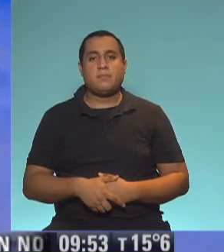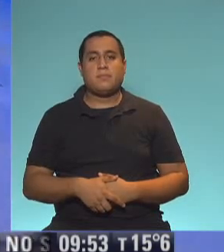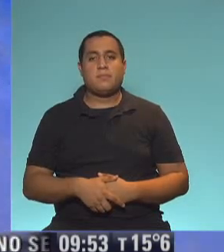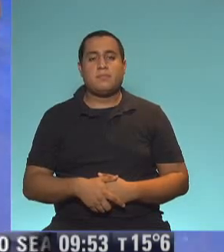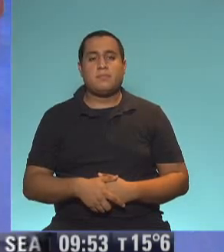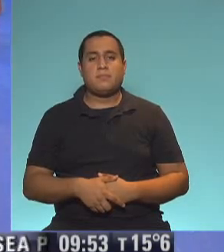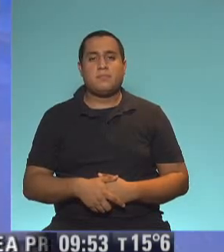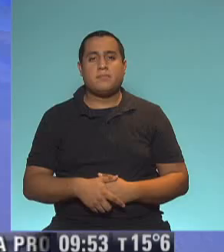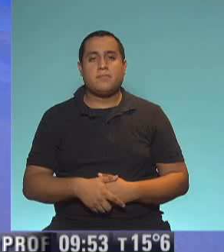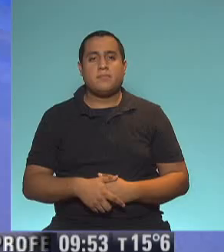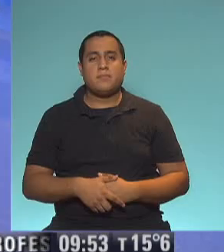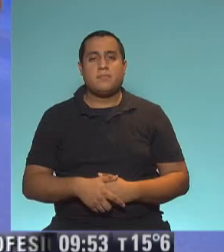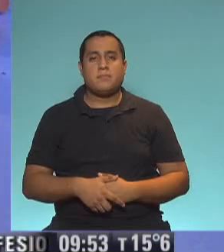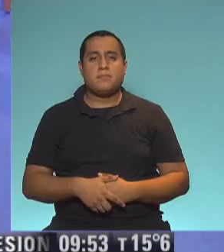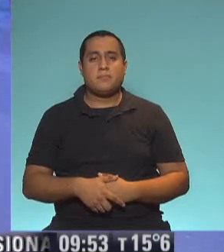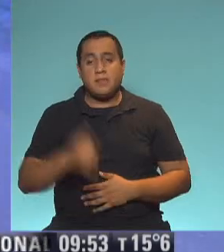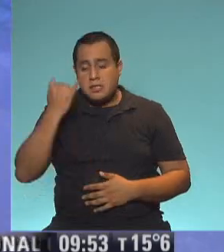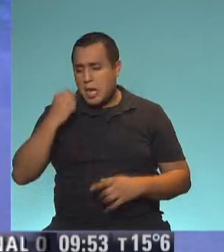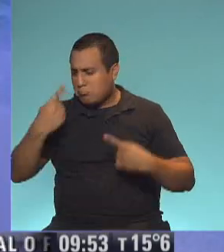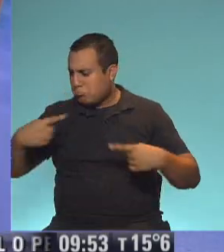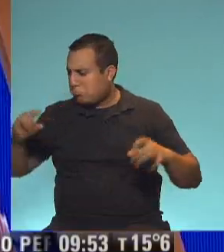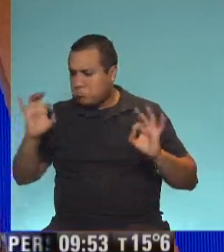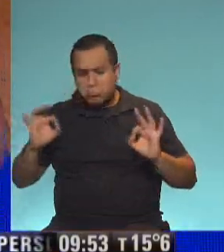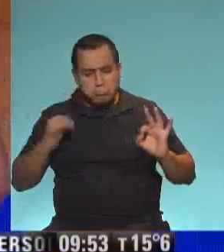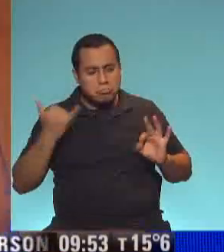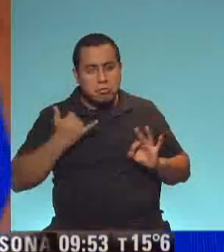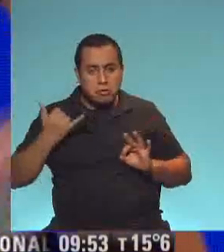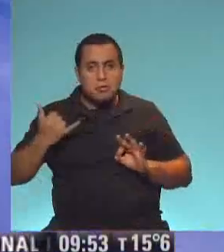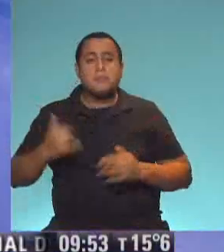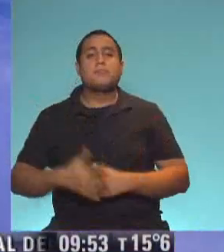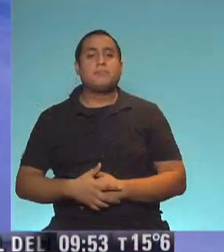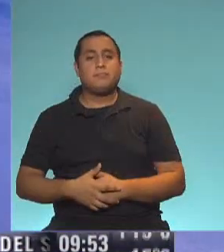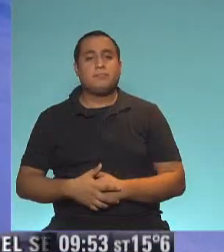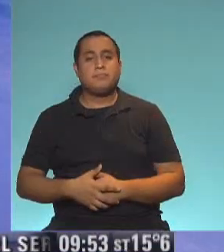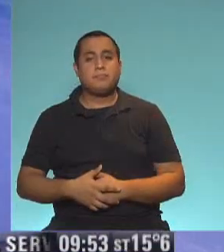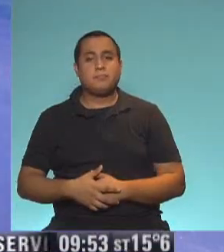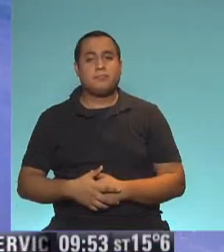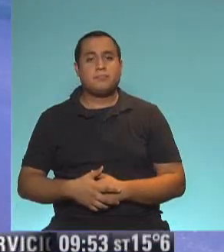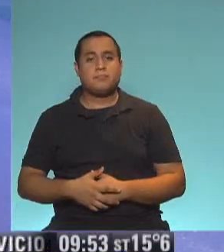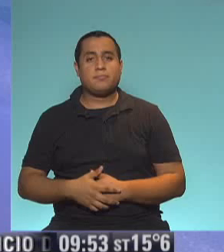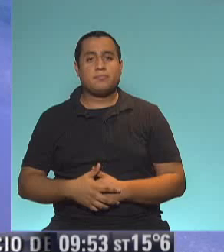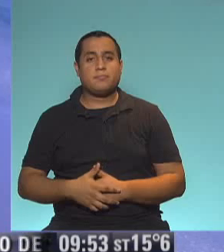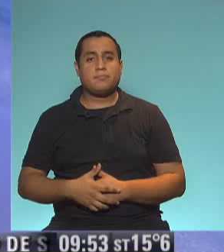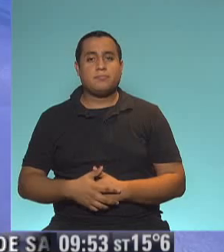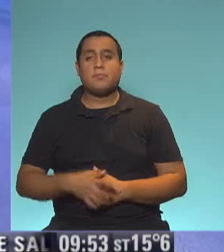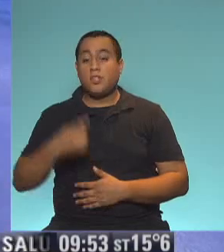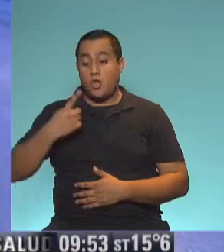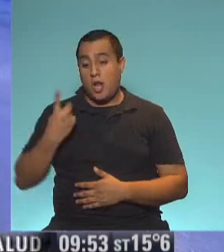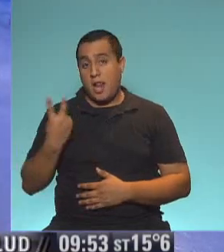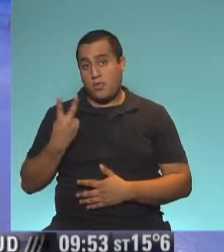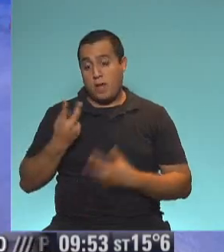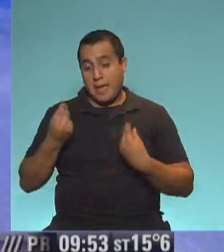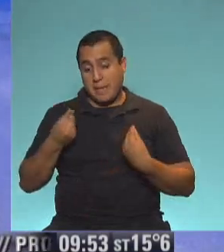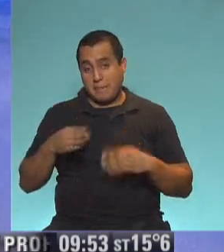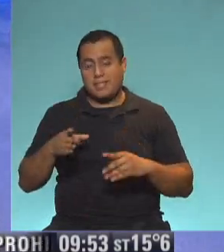Muy bien. La soga. Bien, tenemos todos los implementos. Bárbaro. Ah, qué bueno. Bueno. Un día, perfecto. Nosotras vamos a empezar, como